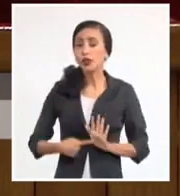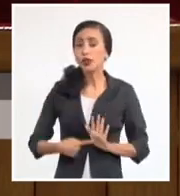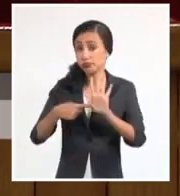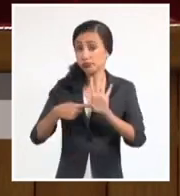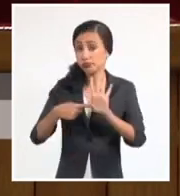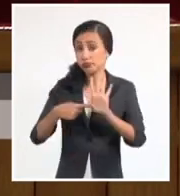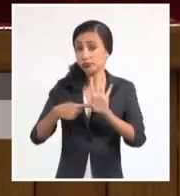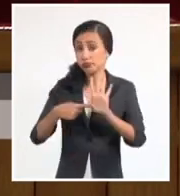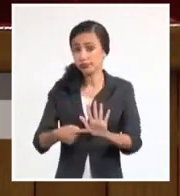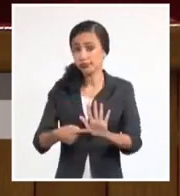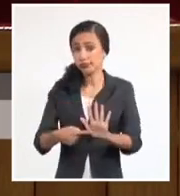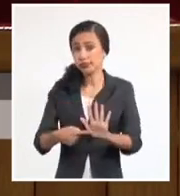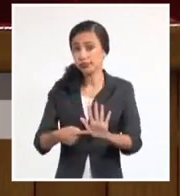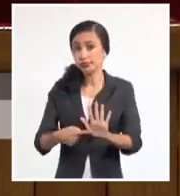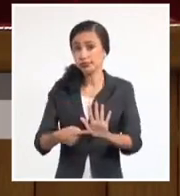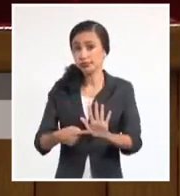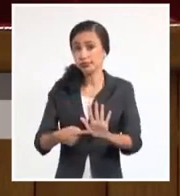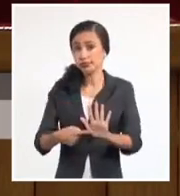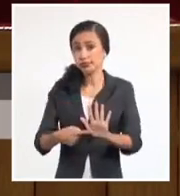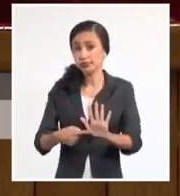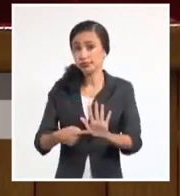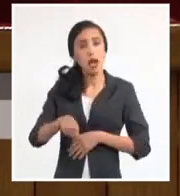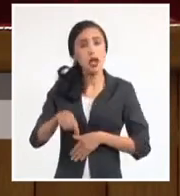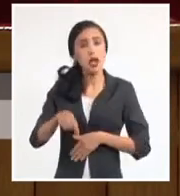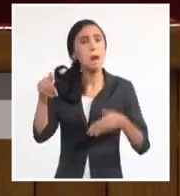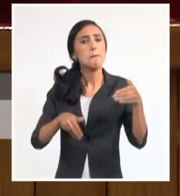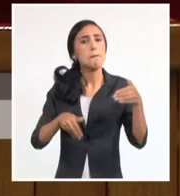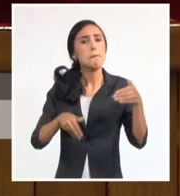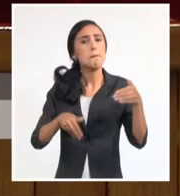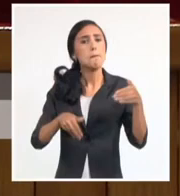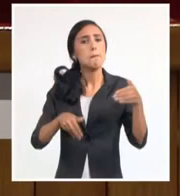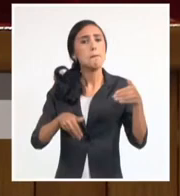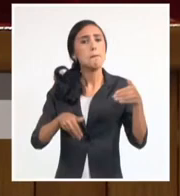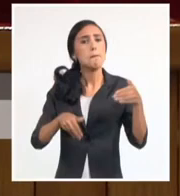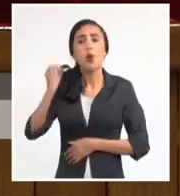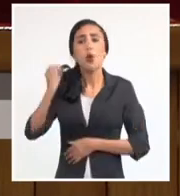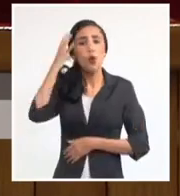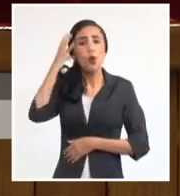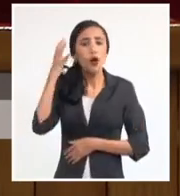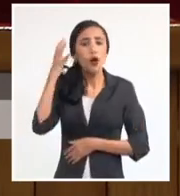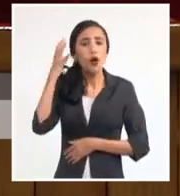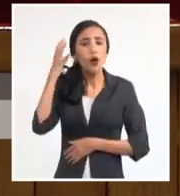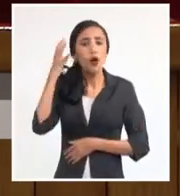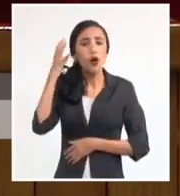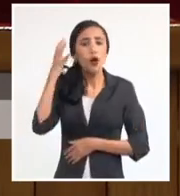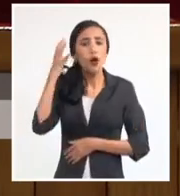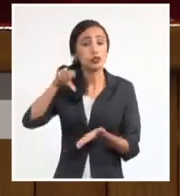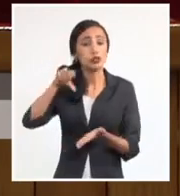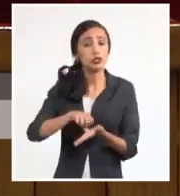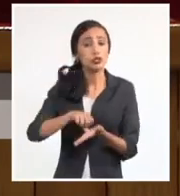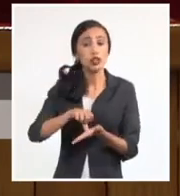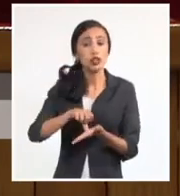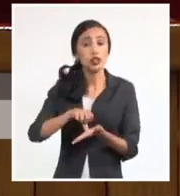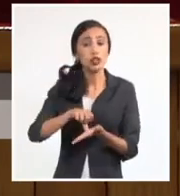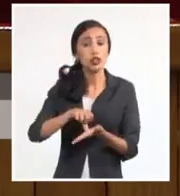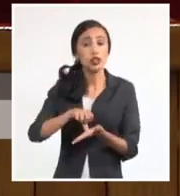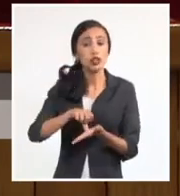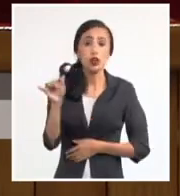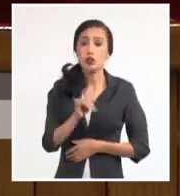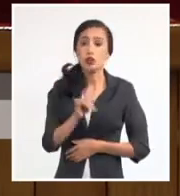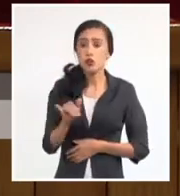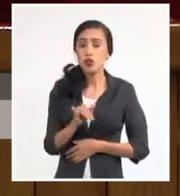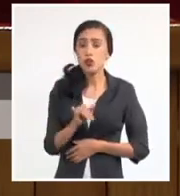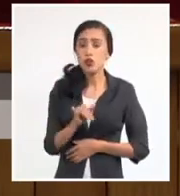con una participación de organismos de la Administración Central del Estado y bajo la dirección de